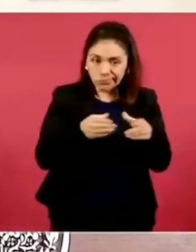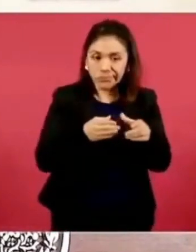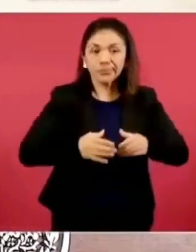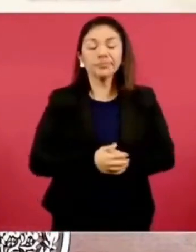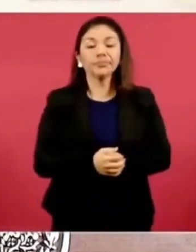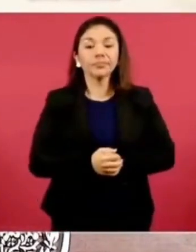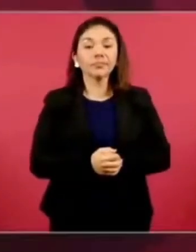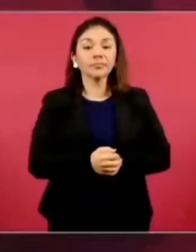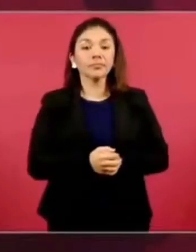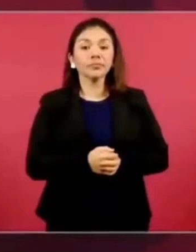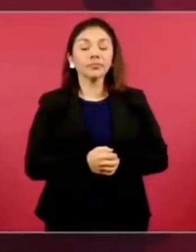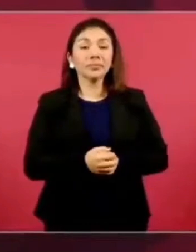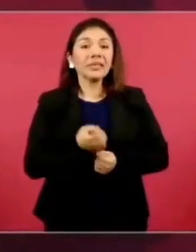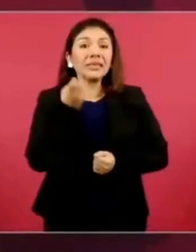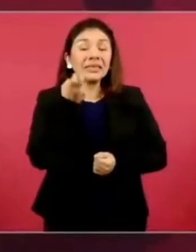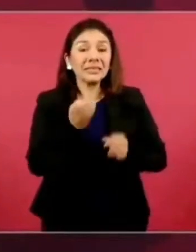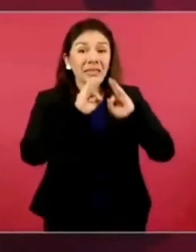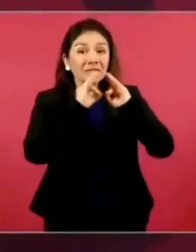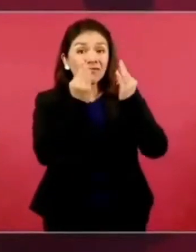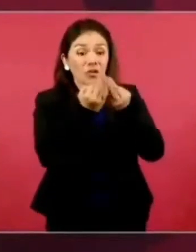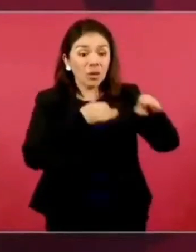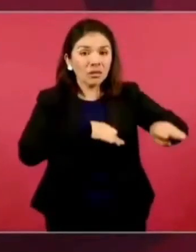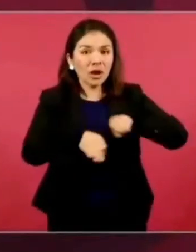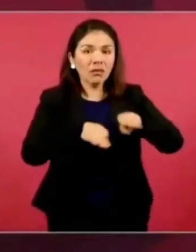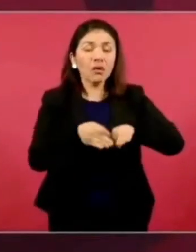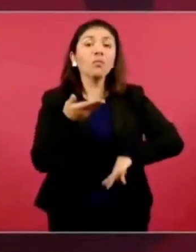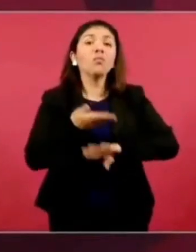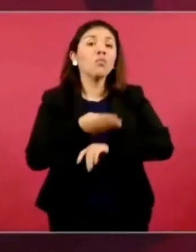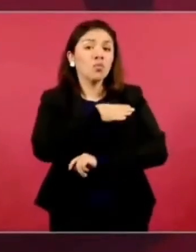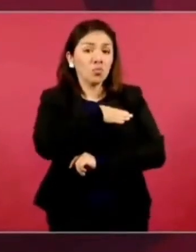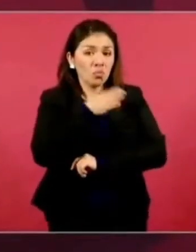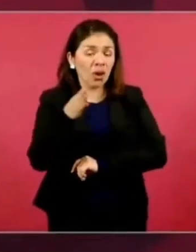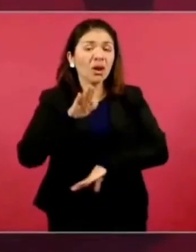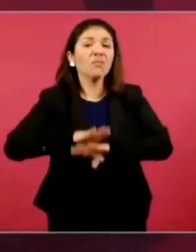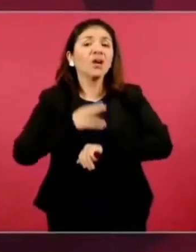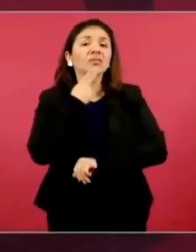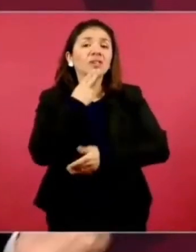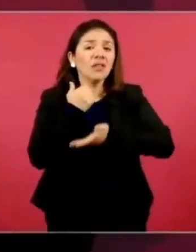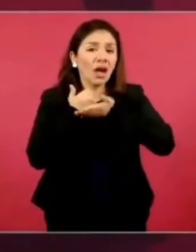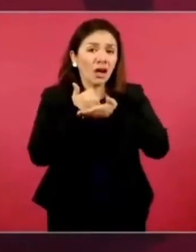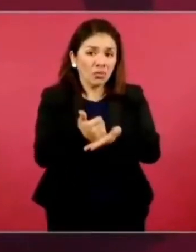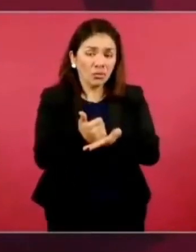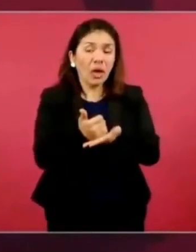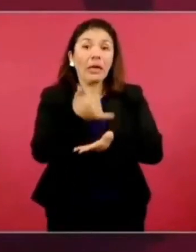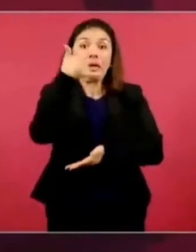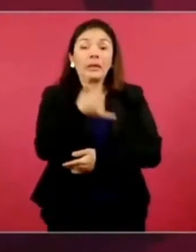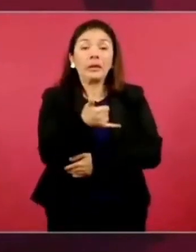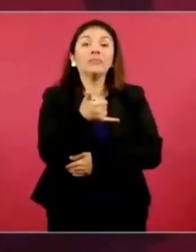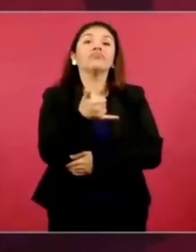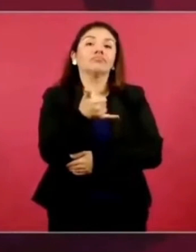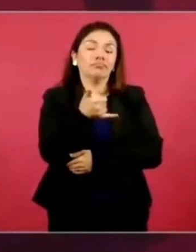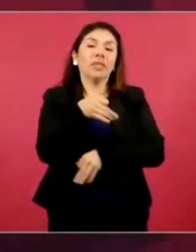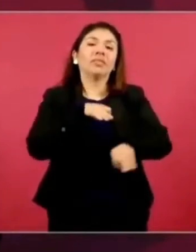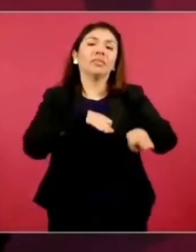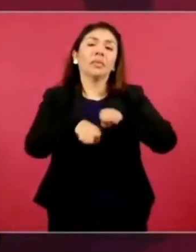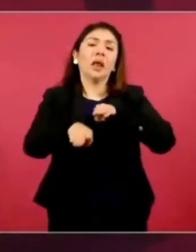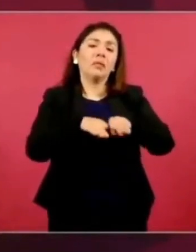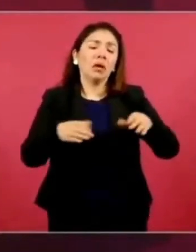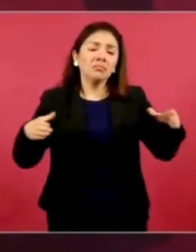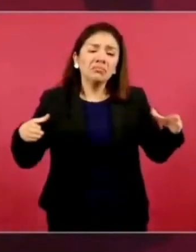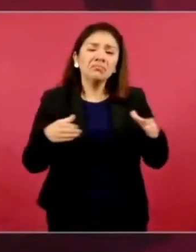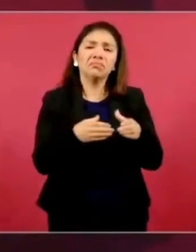Este es un buen método de trabajo, esto nos ayuda mucho y trabajamos así, de